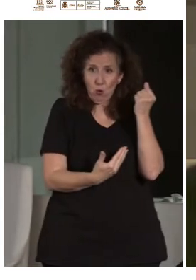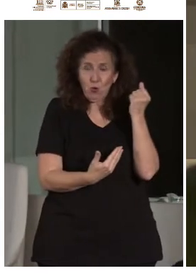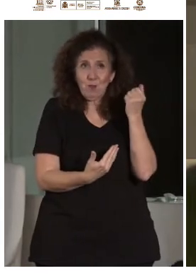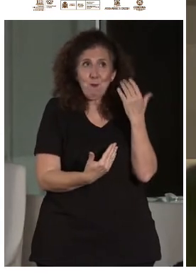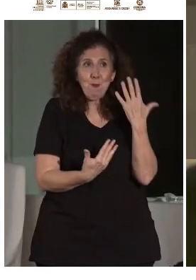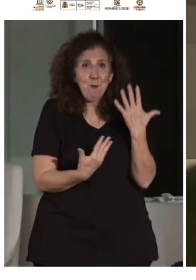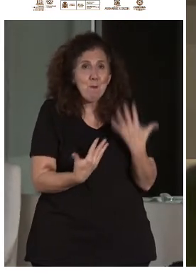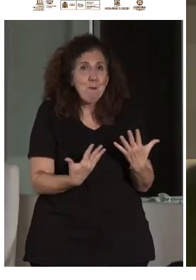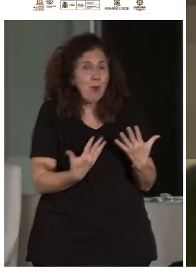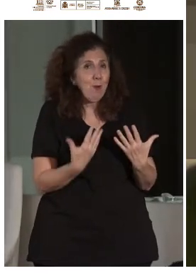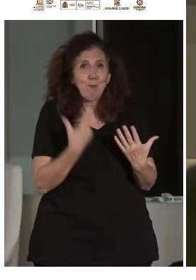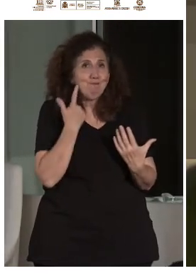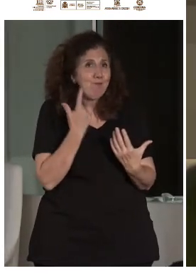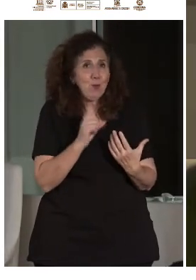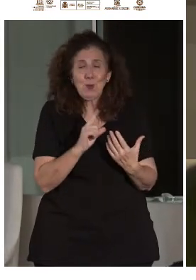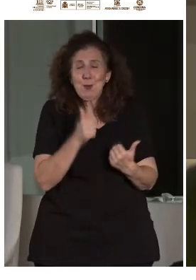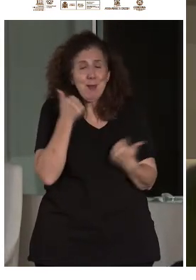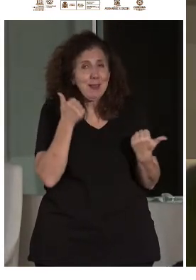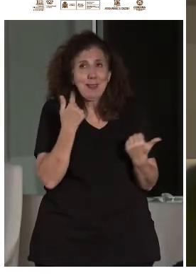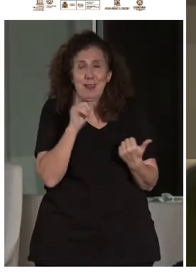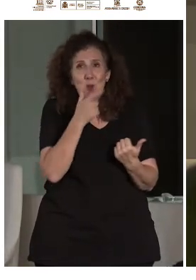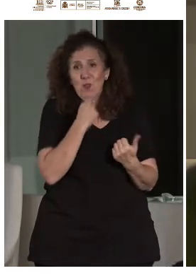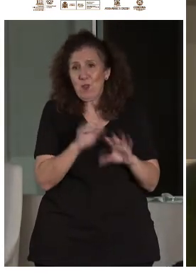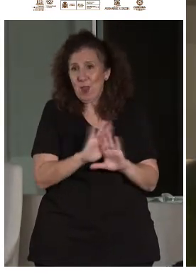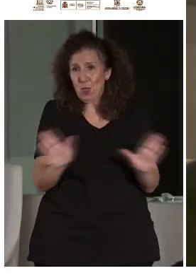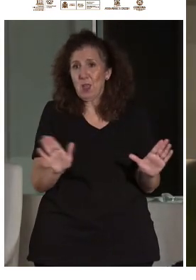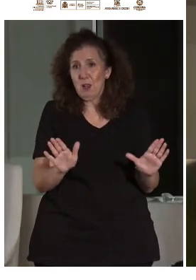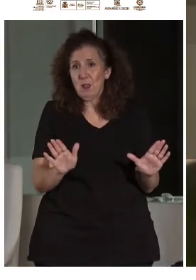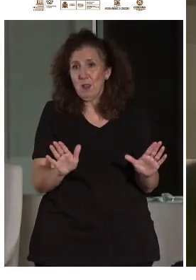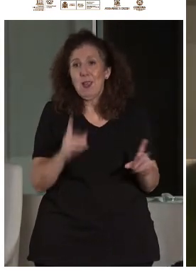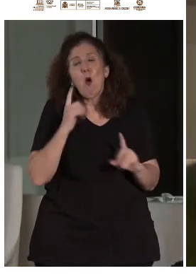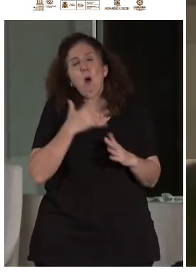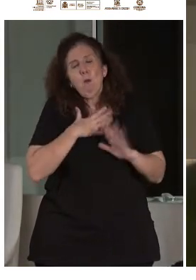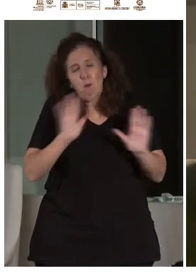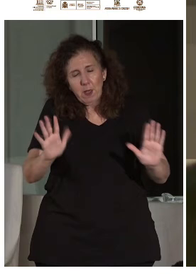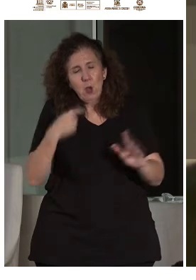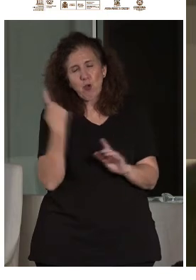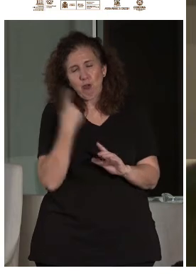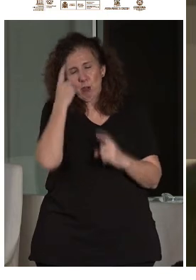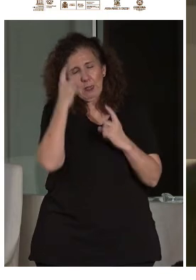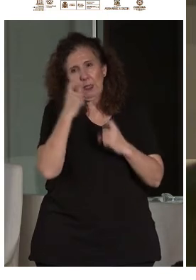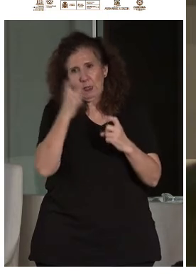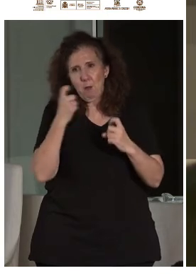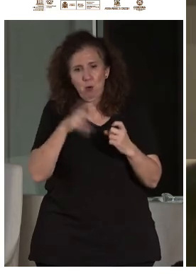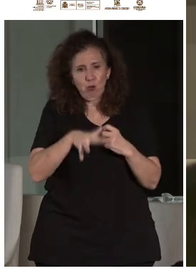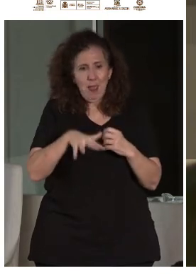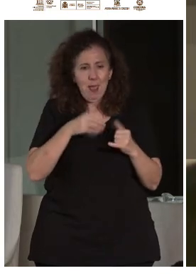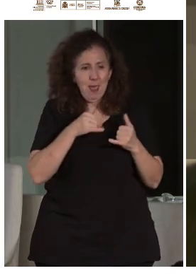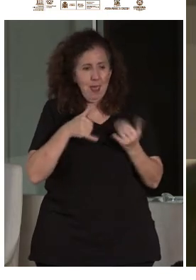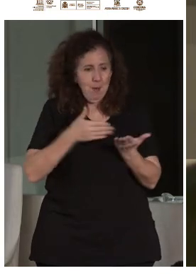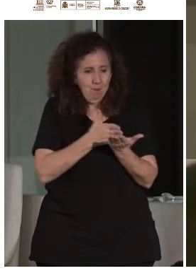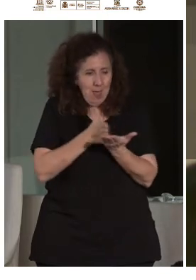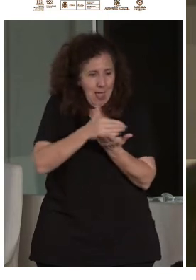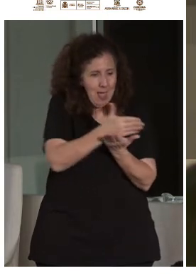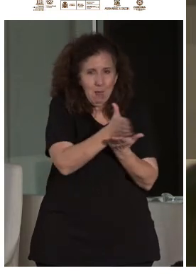Pero no te puedo ayudar mucho más. Es que no es sencillo. Aún así, siempre intentamos ir por sitios que los controlemos bien, ¿no? Pero eso no quita.